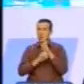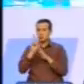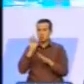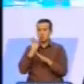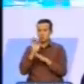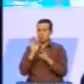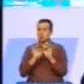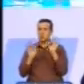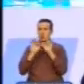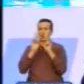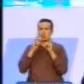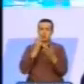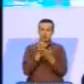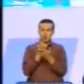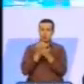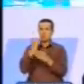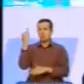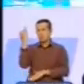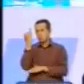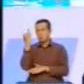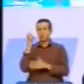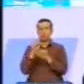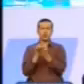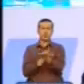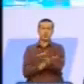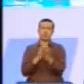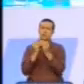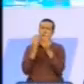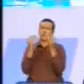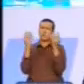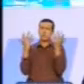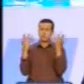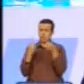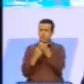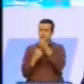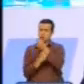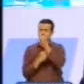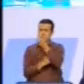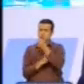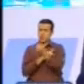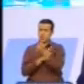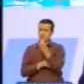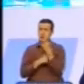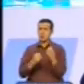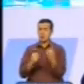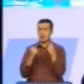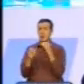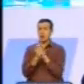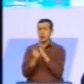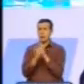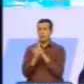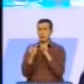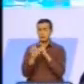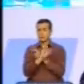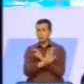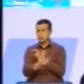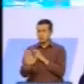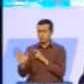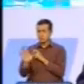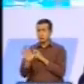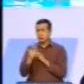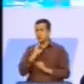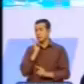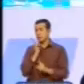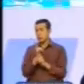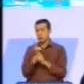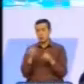país en lo económico, en lo industrial, en grandes proyectos estratégicos que fortalezcan las capacidades del talento humano y, por supuesto,